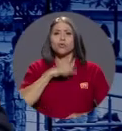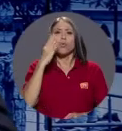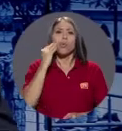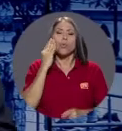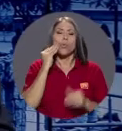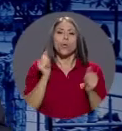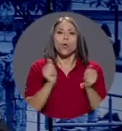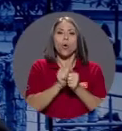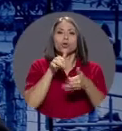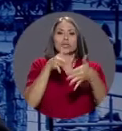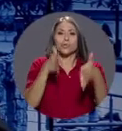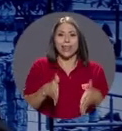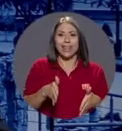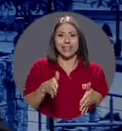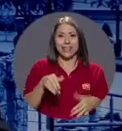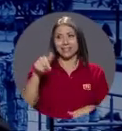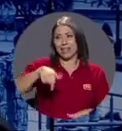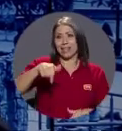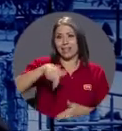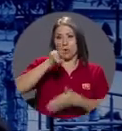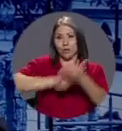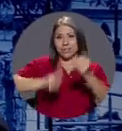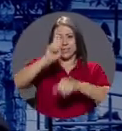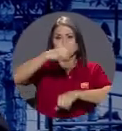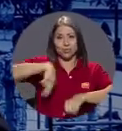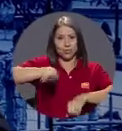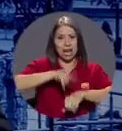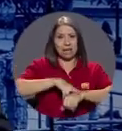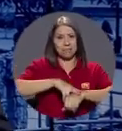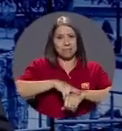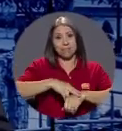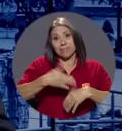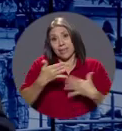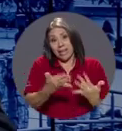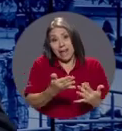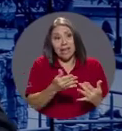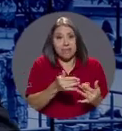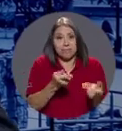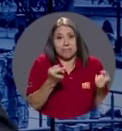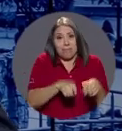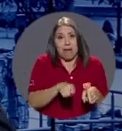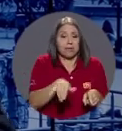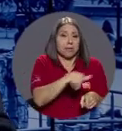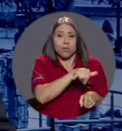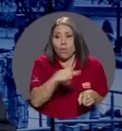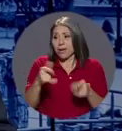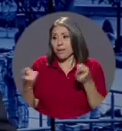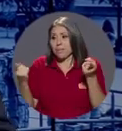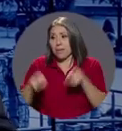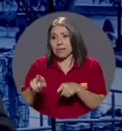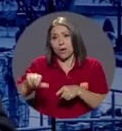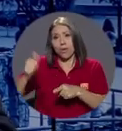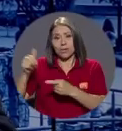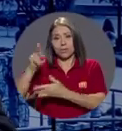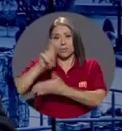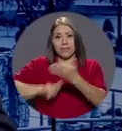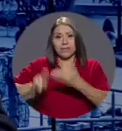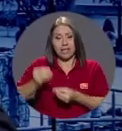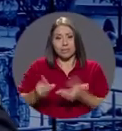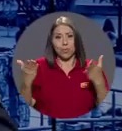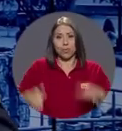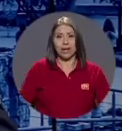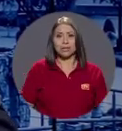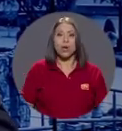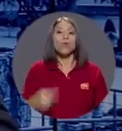que vivimos con los estudiantes en el caso de la Universidad Nacional, que no va a ser la excepción del resto de universidades